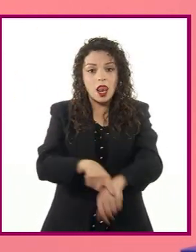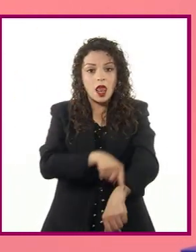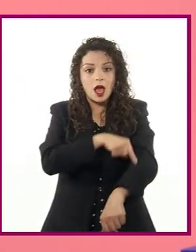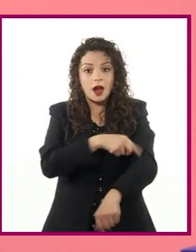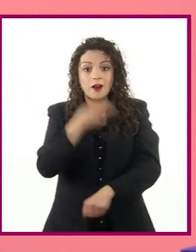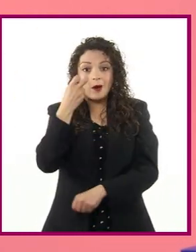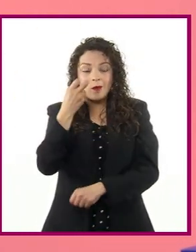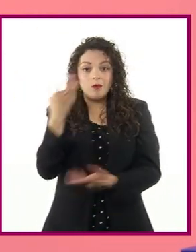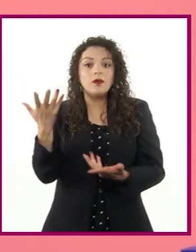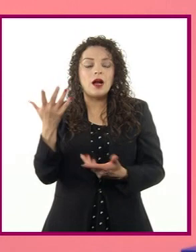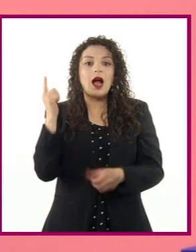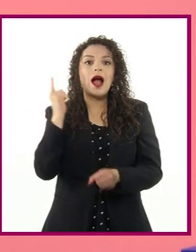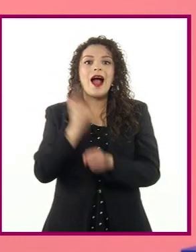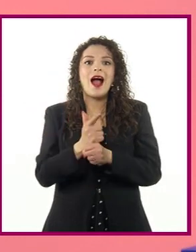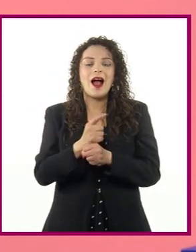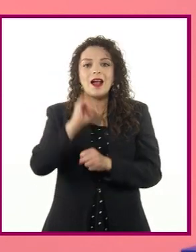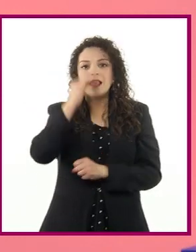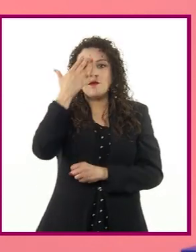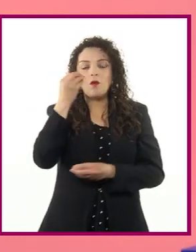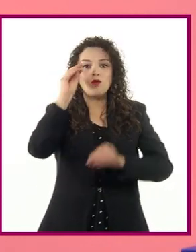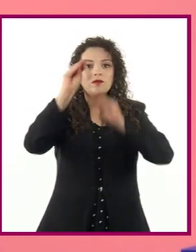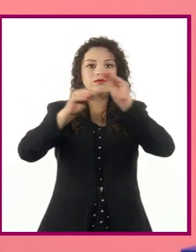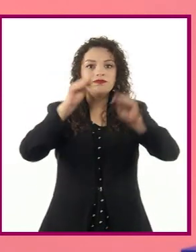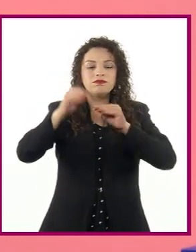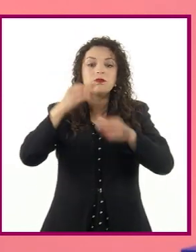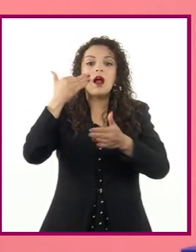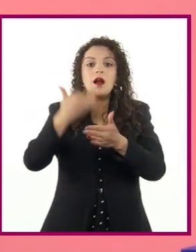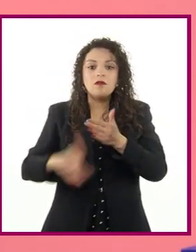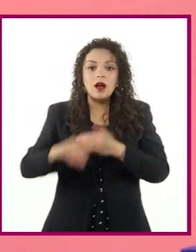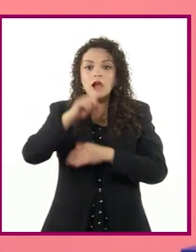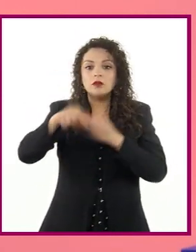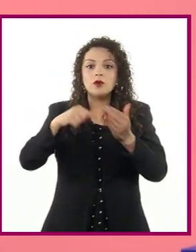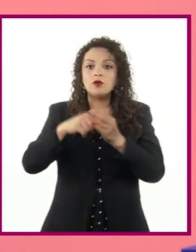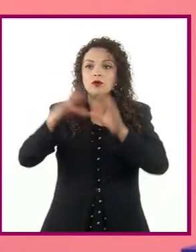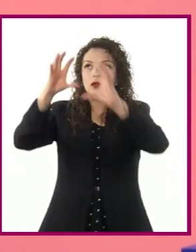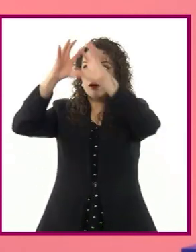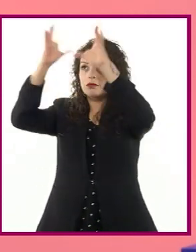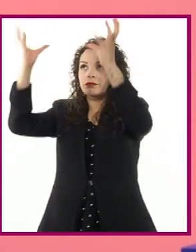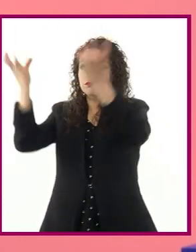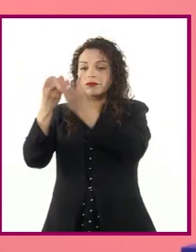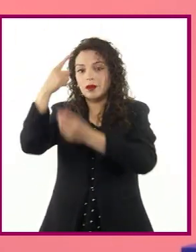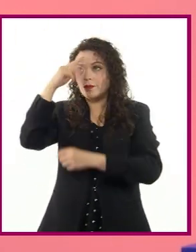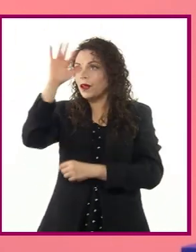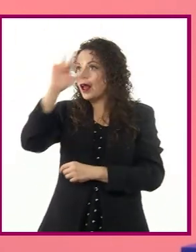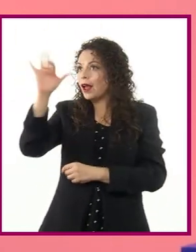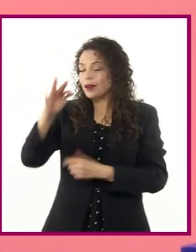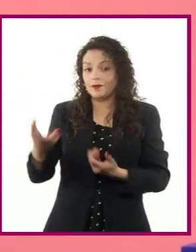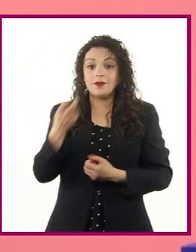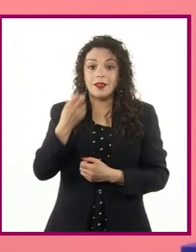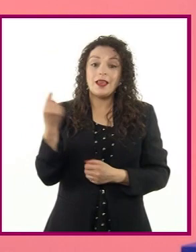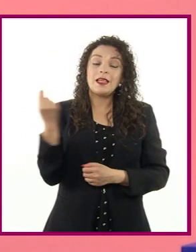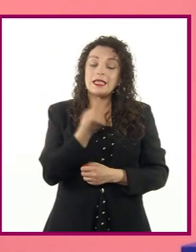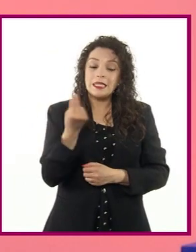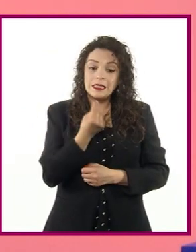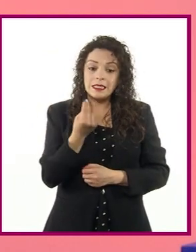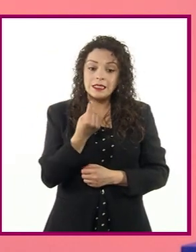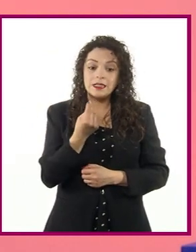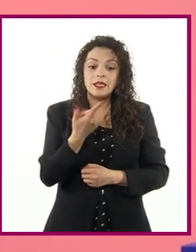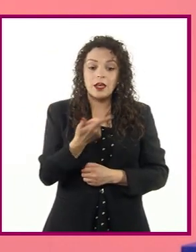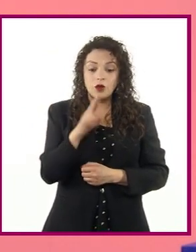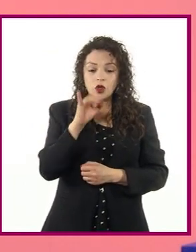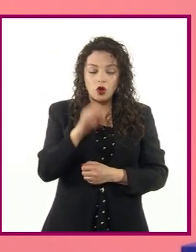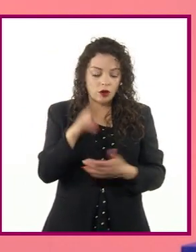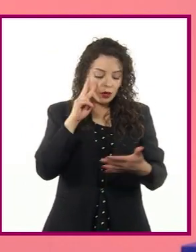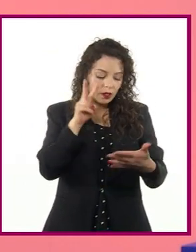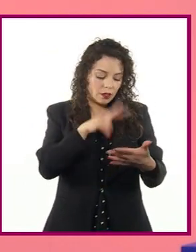está saturada de imagen y no dieron suficiente espacio al globo de texto. por lo que es necesario tener a la mano el guión